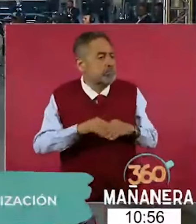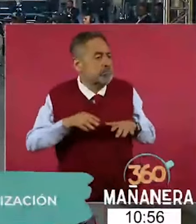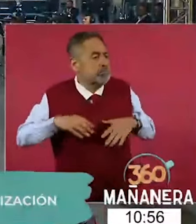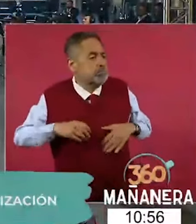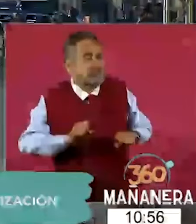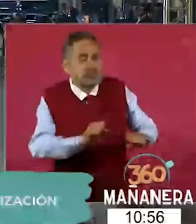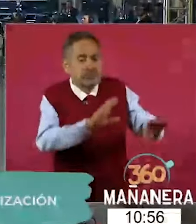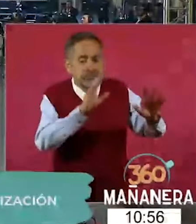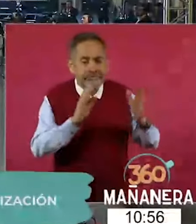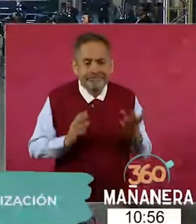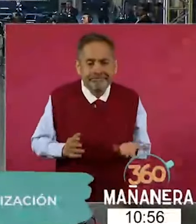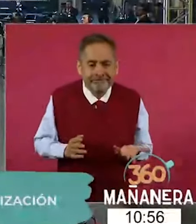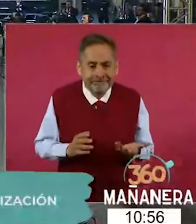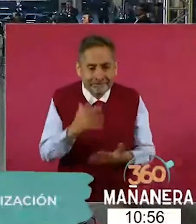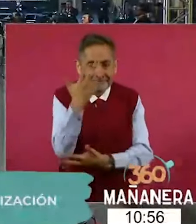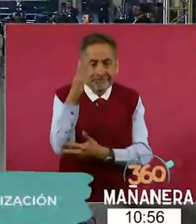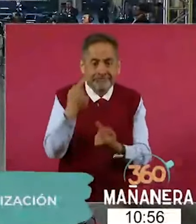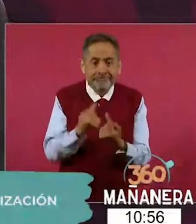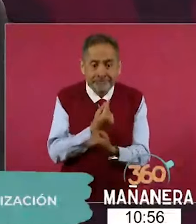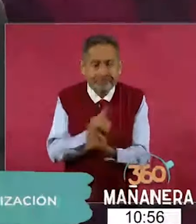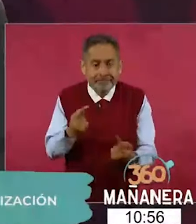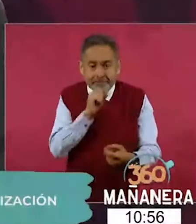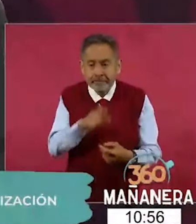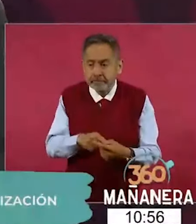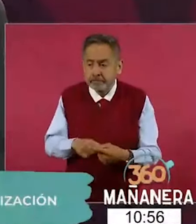también privatizan las guarderías,